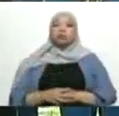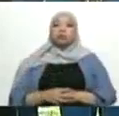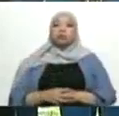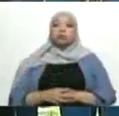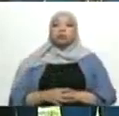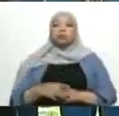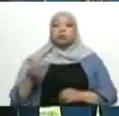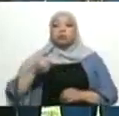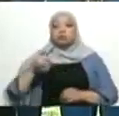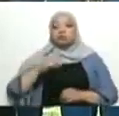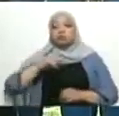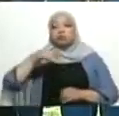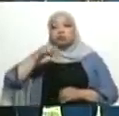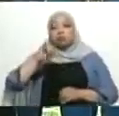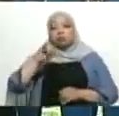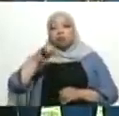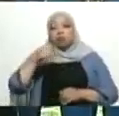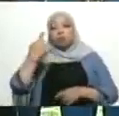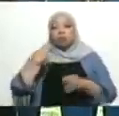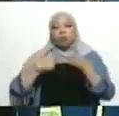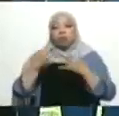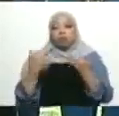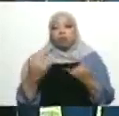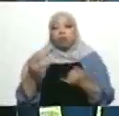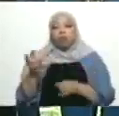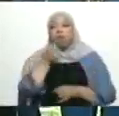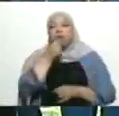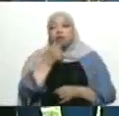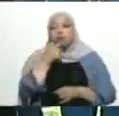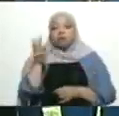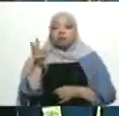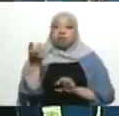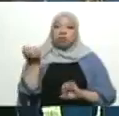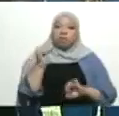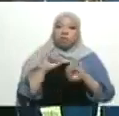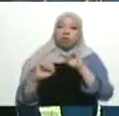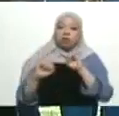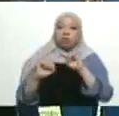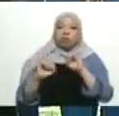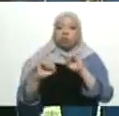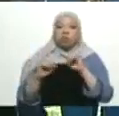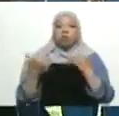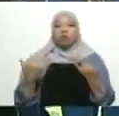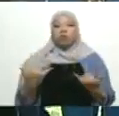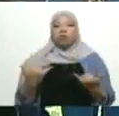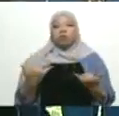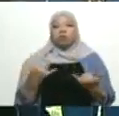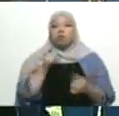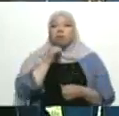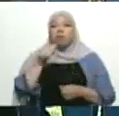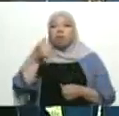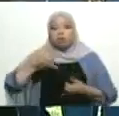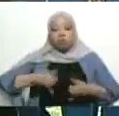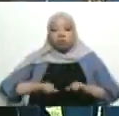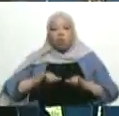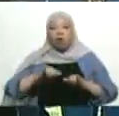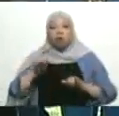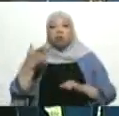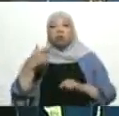necesitamos adornos para decir que amamos esta patria porque la defendemos. Allá aquellos malos hijos que hoy andan por ahí